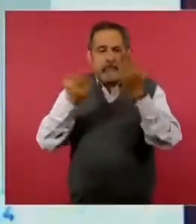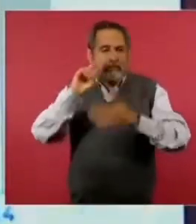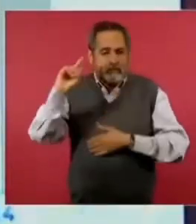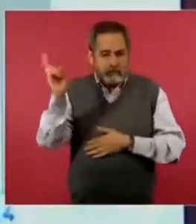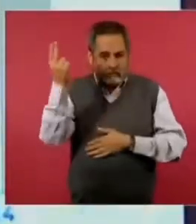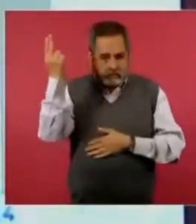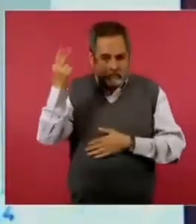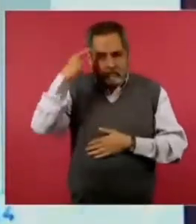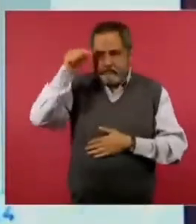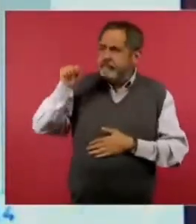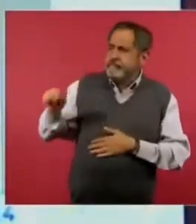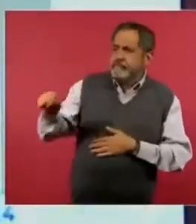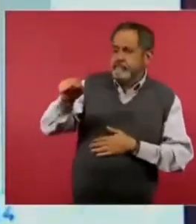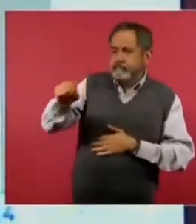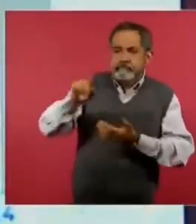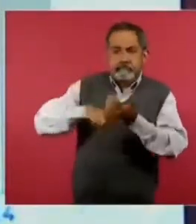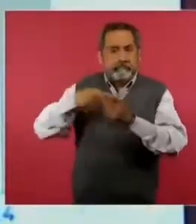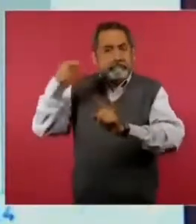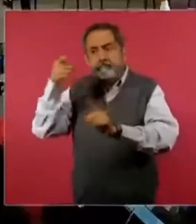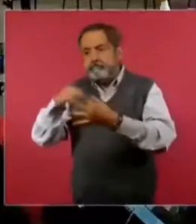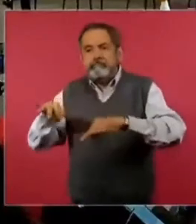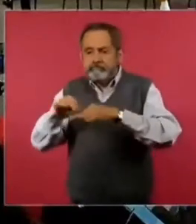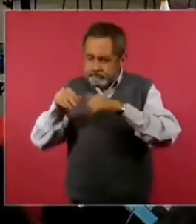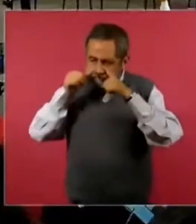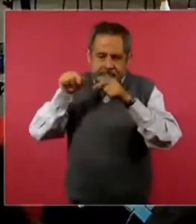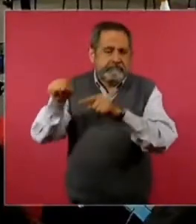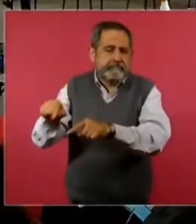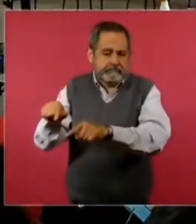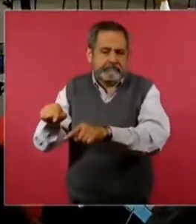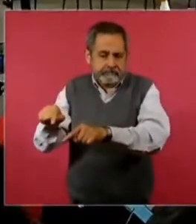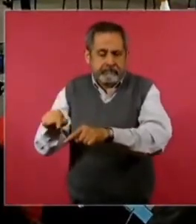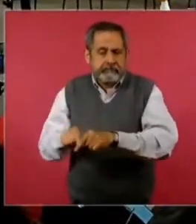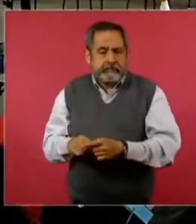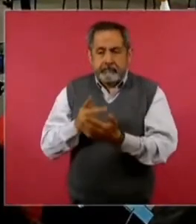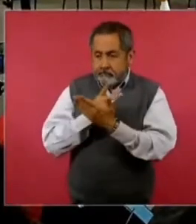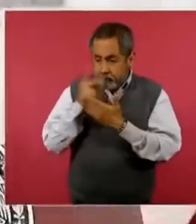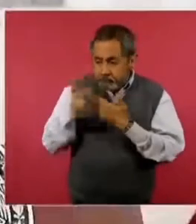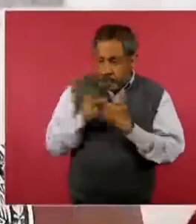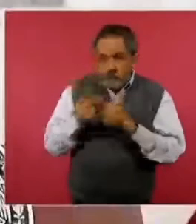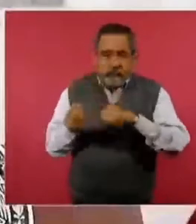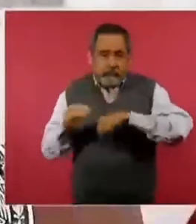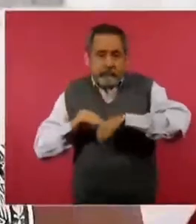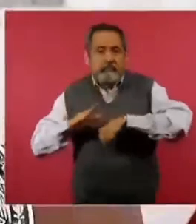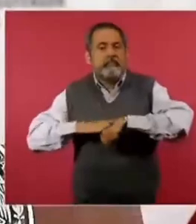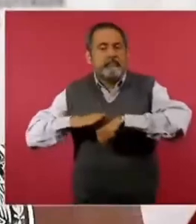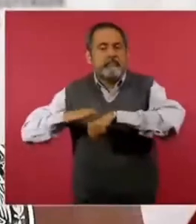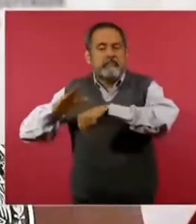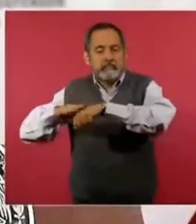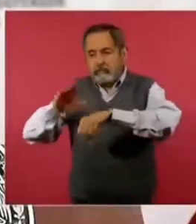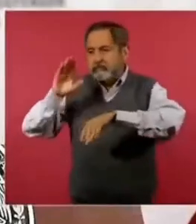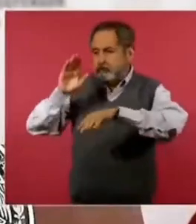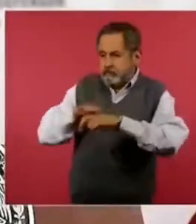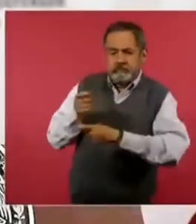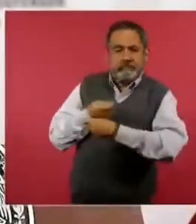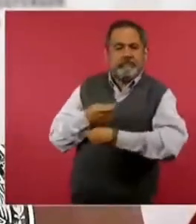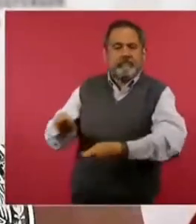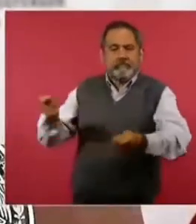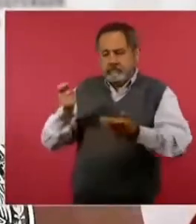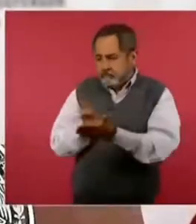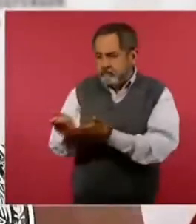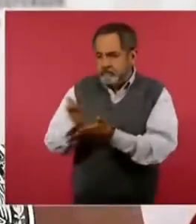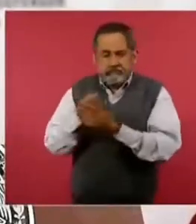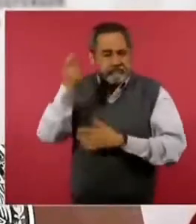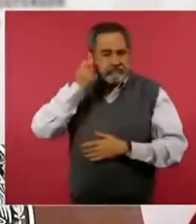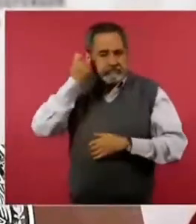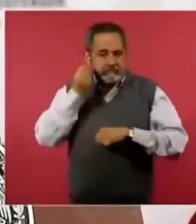estudian en escuelas prioritarias. Al igual que los otros programas, cada año se ha incrementado ya sea la cobertura o el monto que